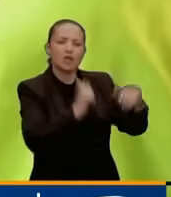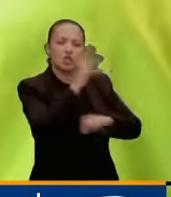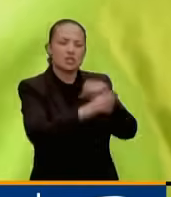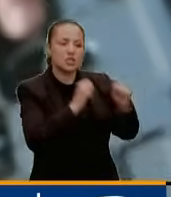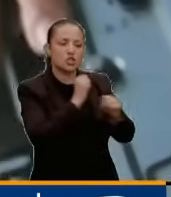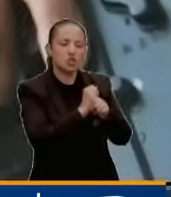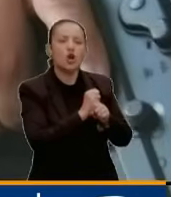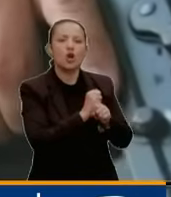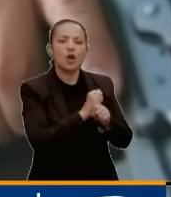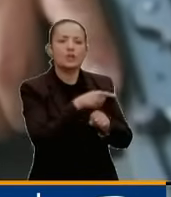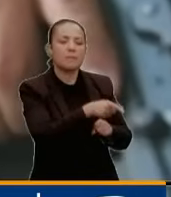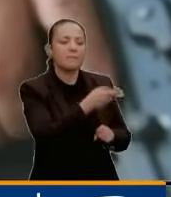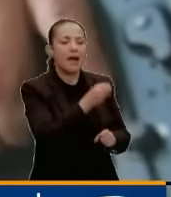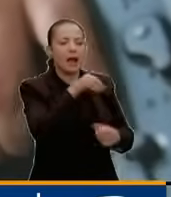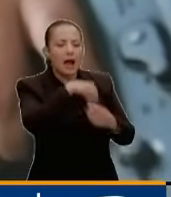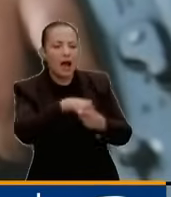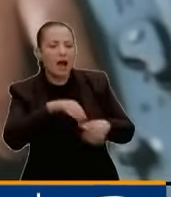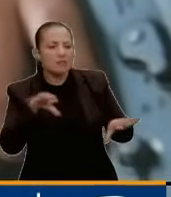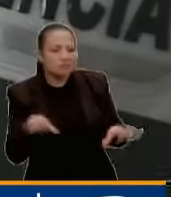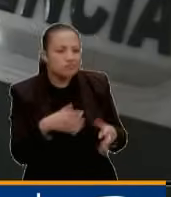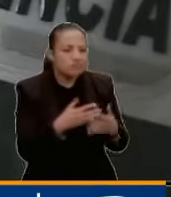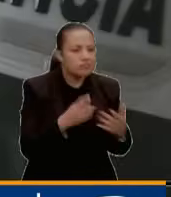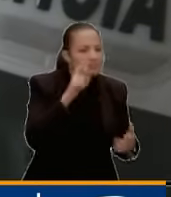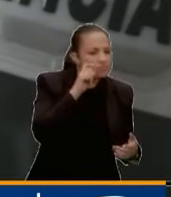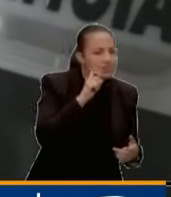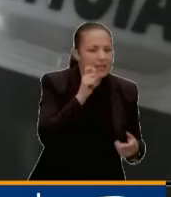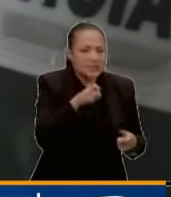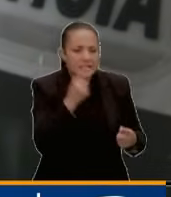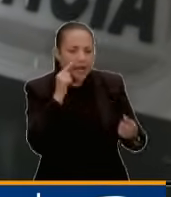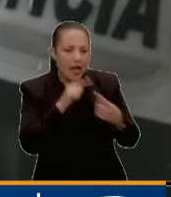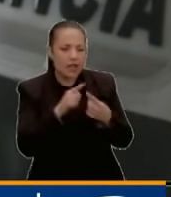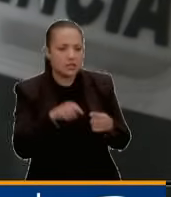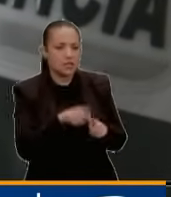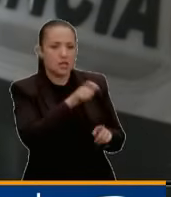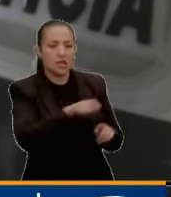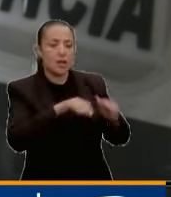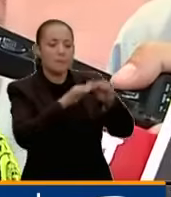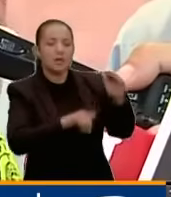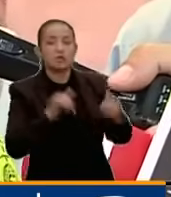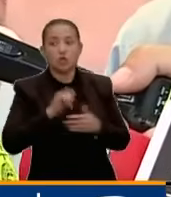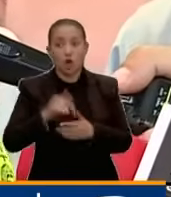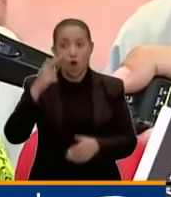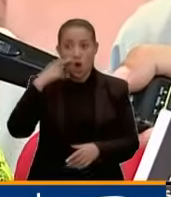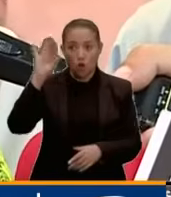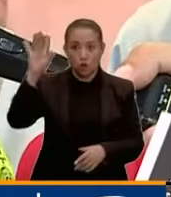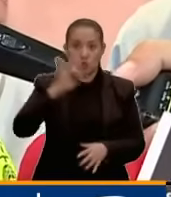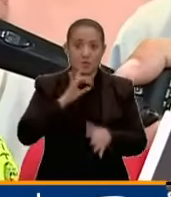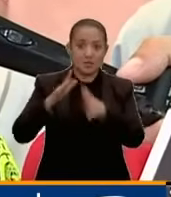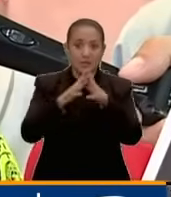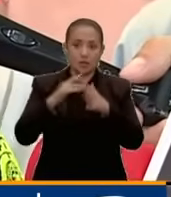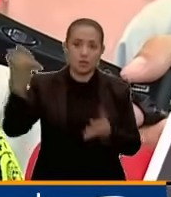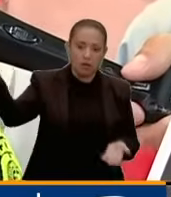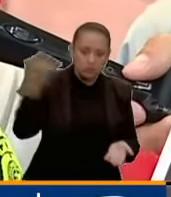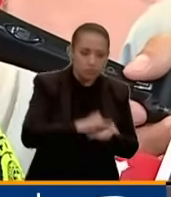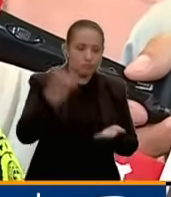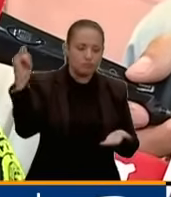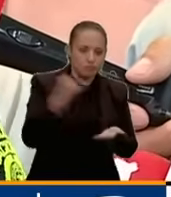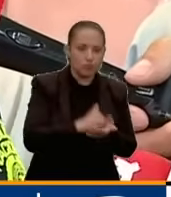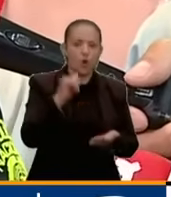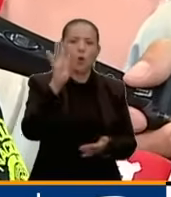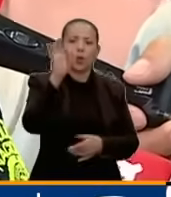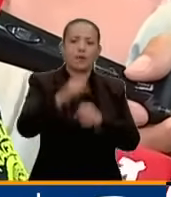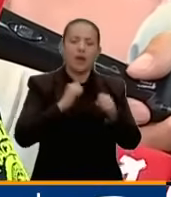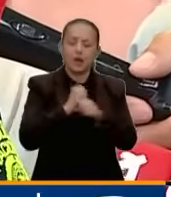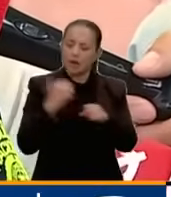delitos sexuales en Medellín. Esta persona tenía 9 ingresos al país y últimamente desde el año 2021